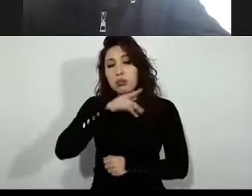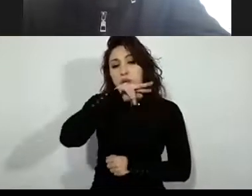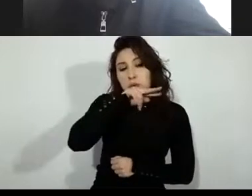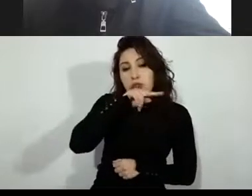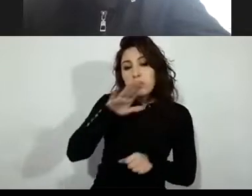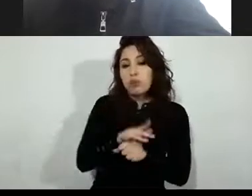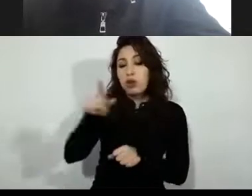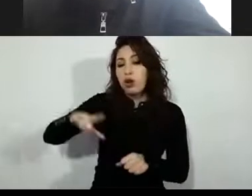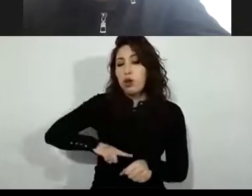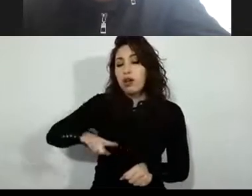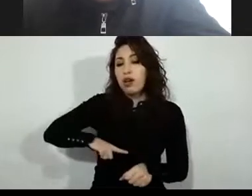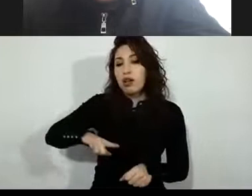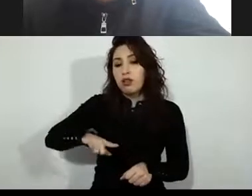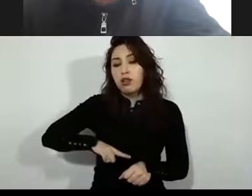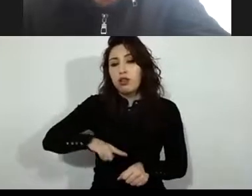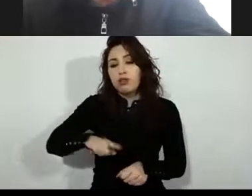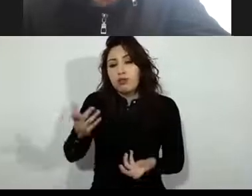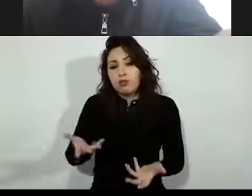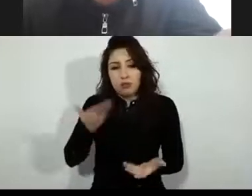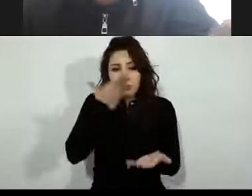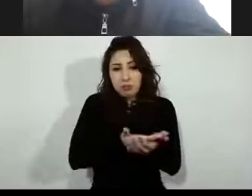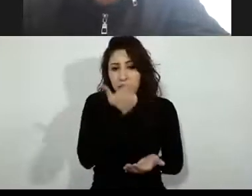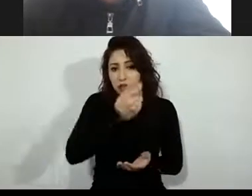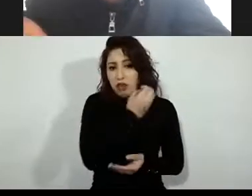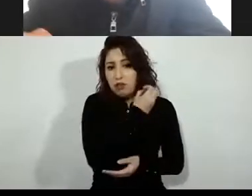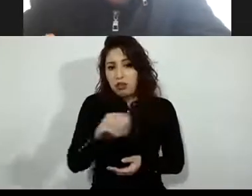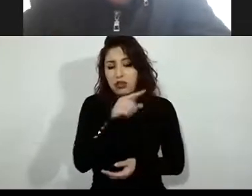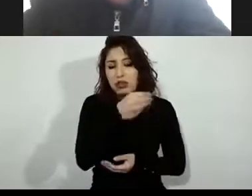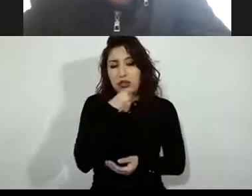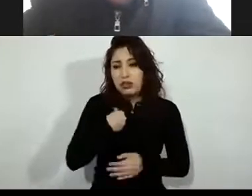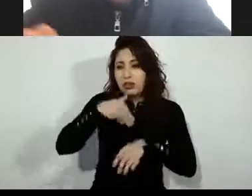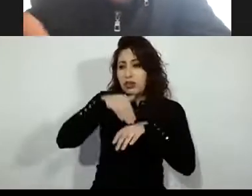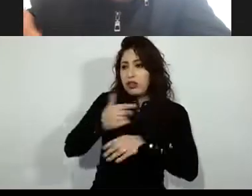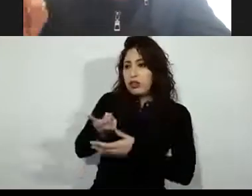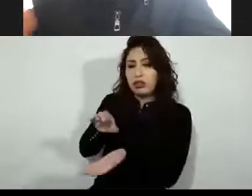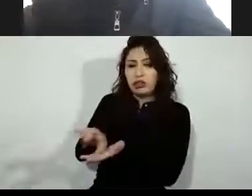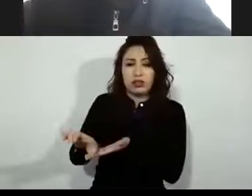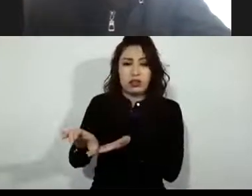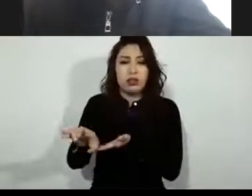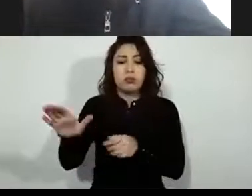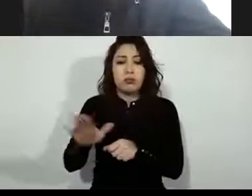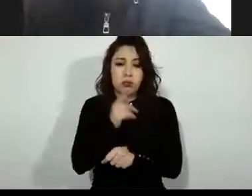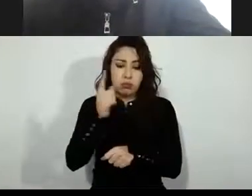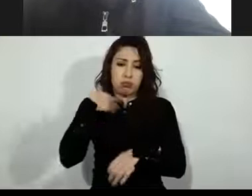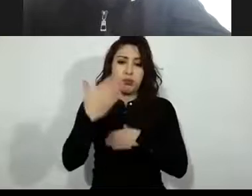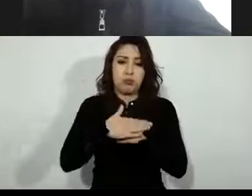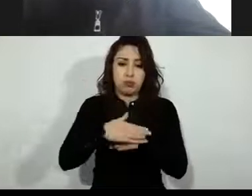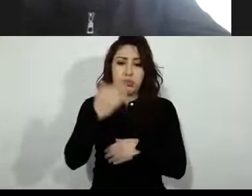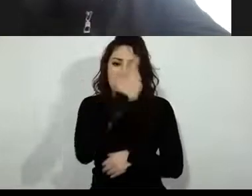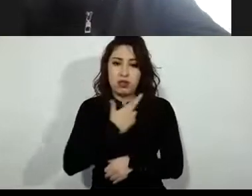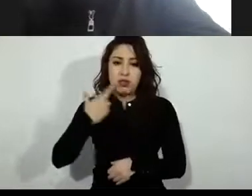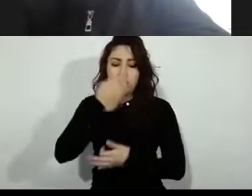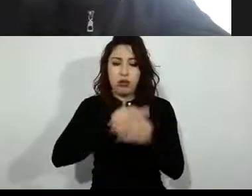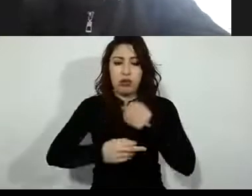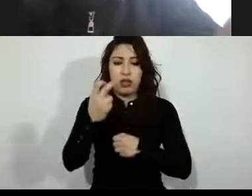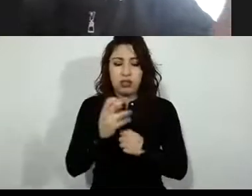suscriben el contrato y presenten la denuncia y se abra en algún momento la revisión de este caso. Yo creo que el